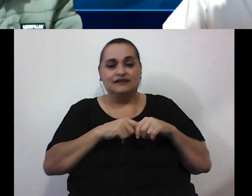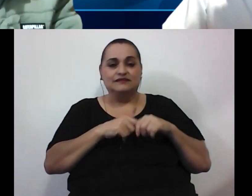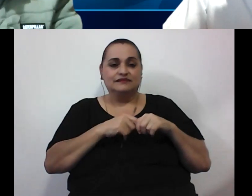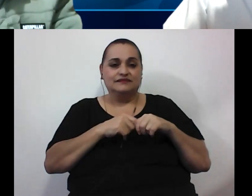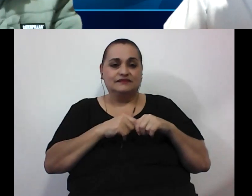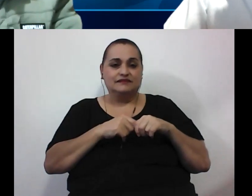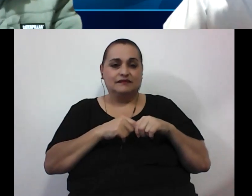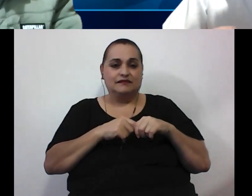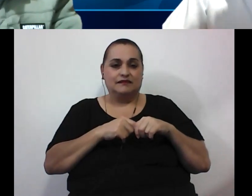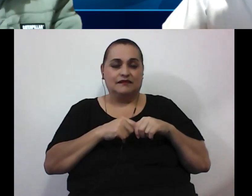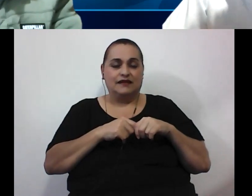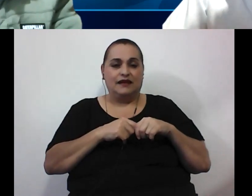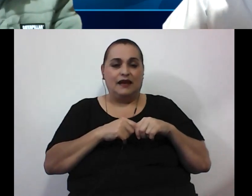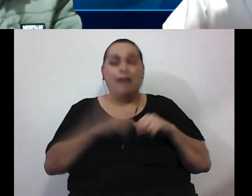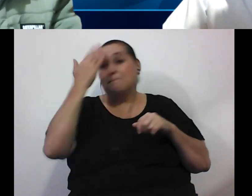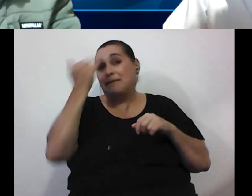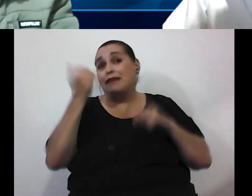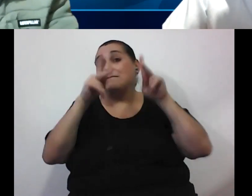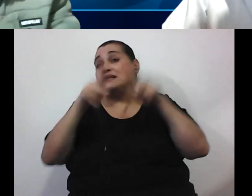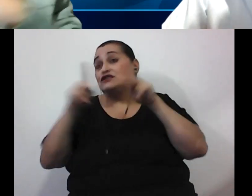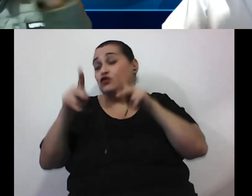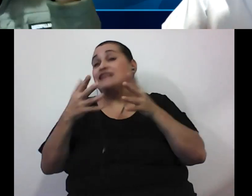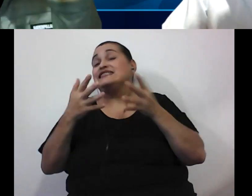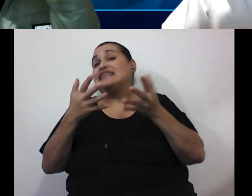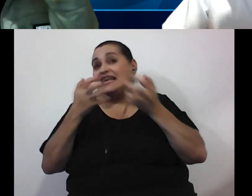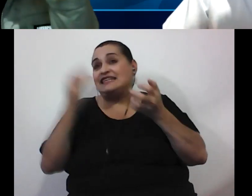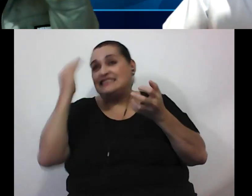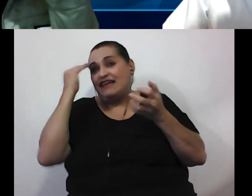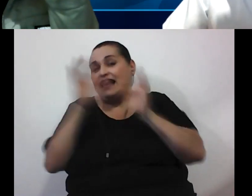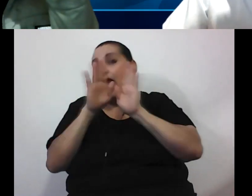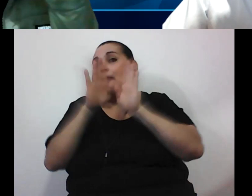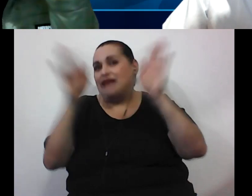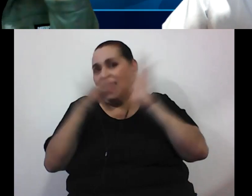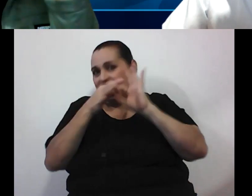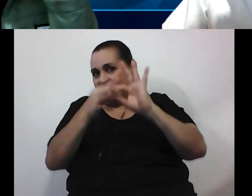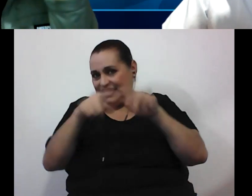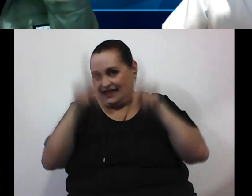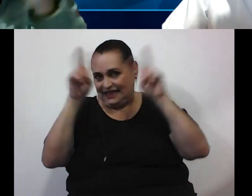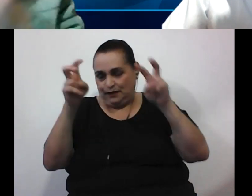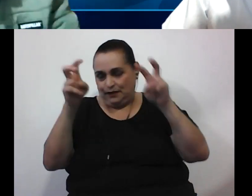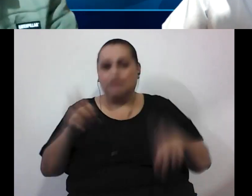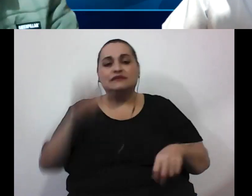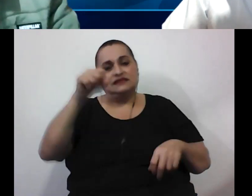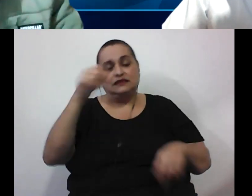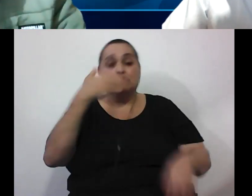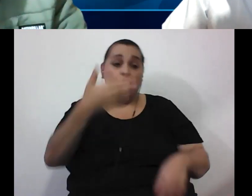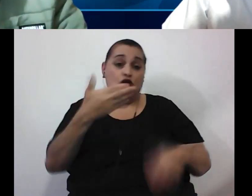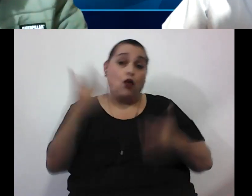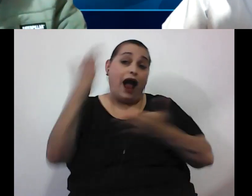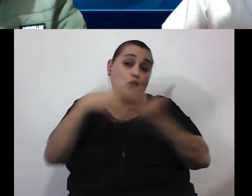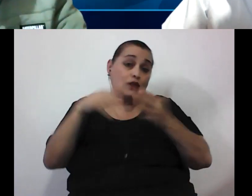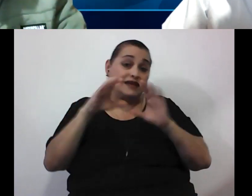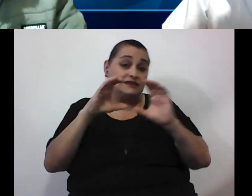bueno, más que todo para la gente que tenga tal vez la inquietud de ampliar al respecto. Bueno, algunas